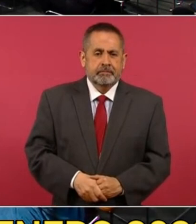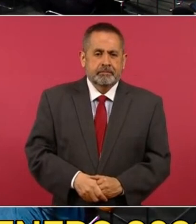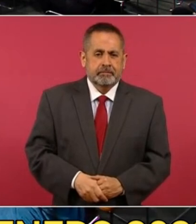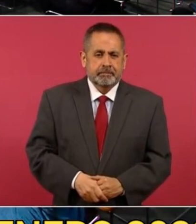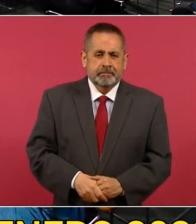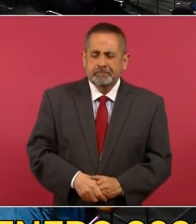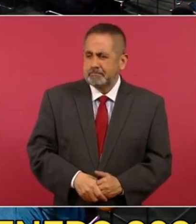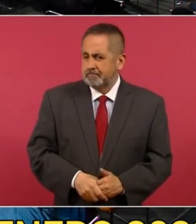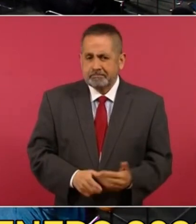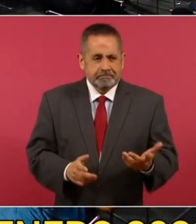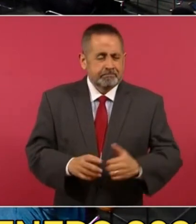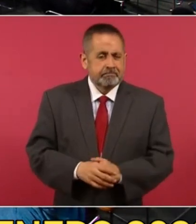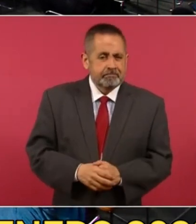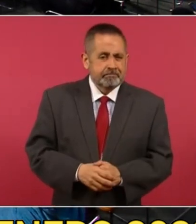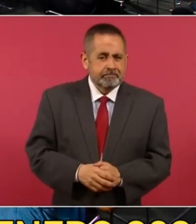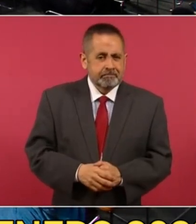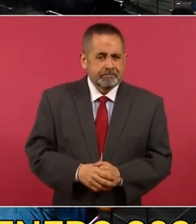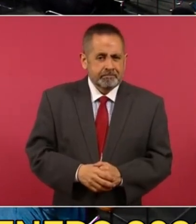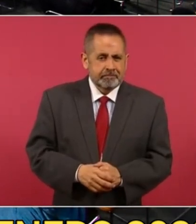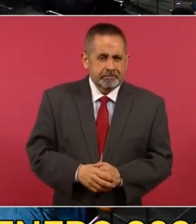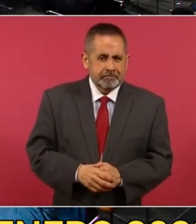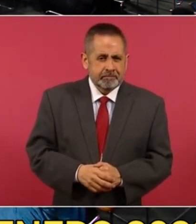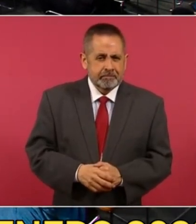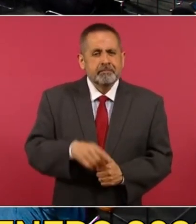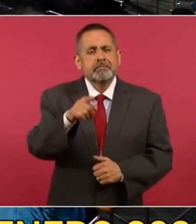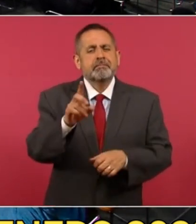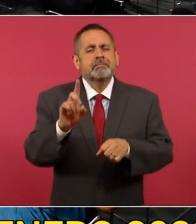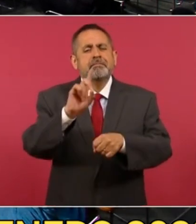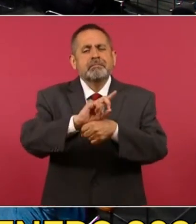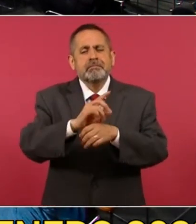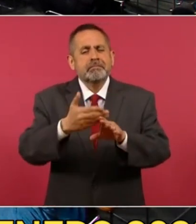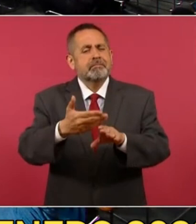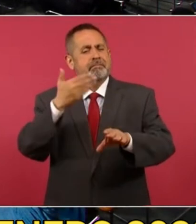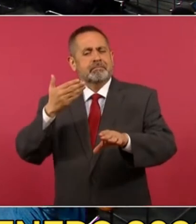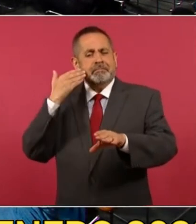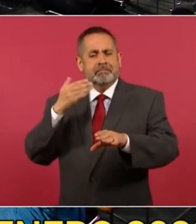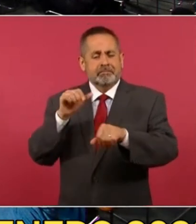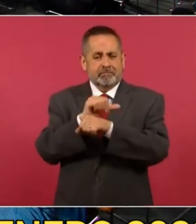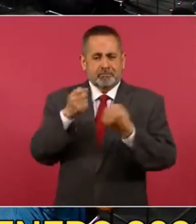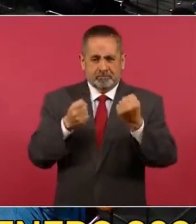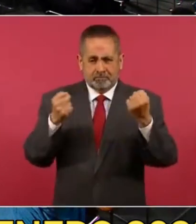¿No tendrán qué pasó cuando le dispararon a Ciro al día siguiente? ¿Qué puso el Reforma?